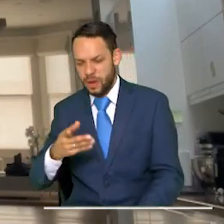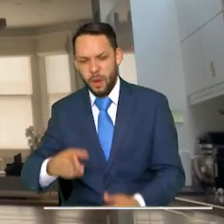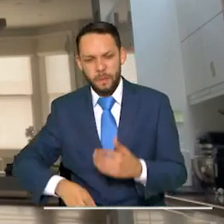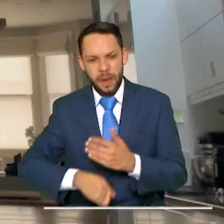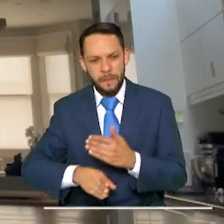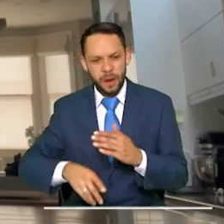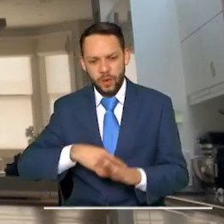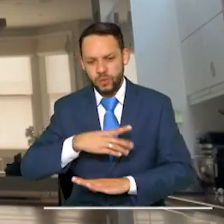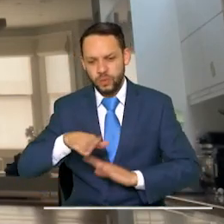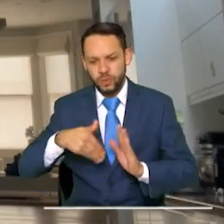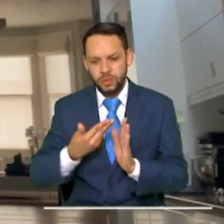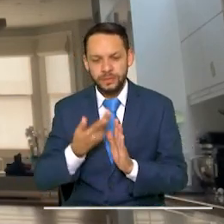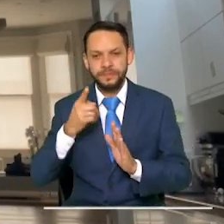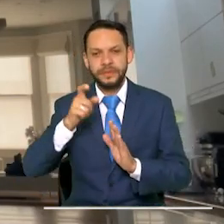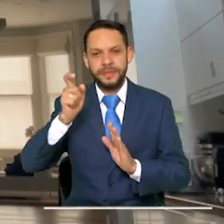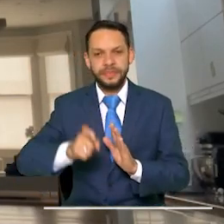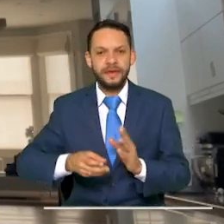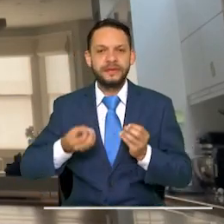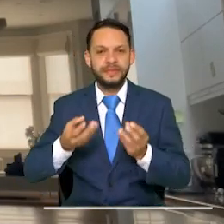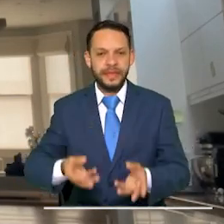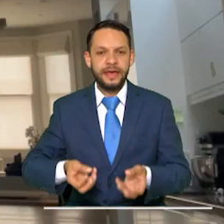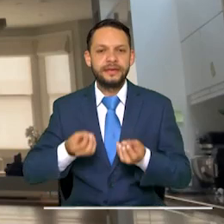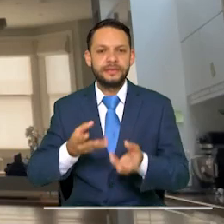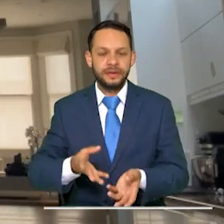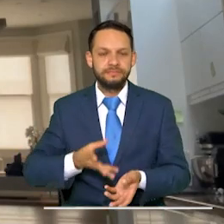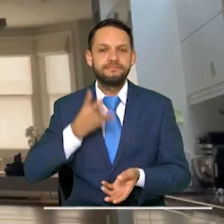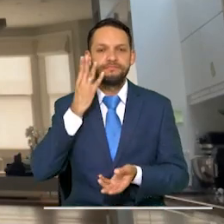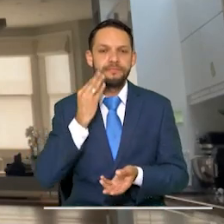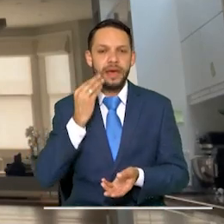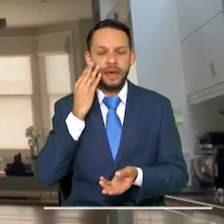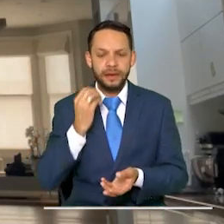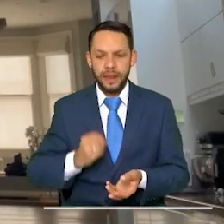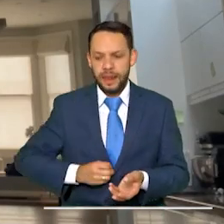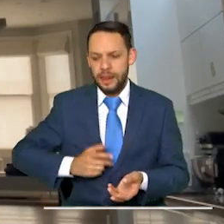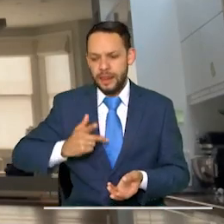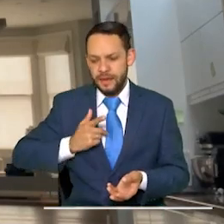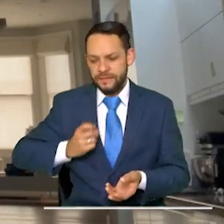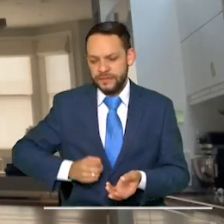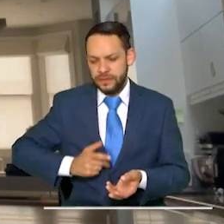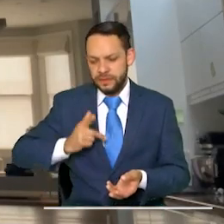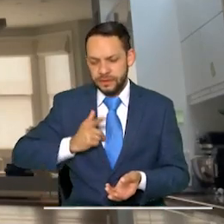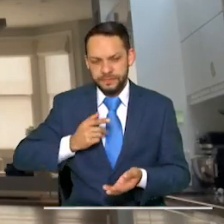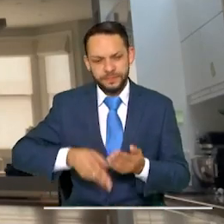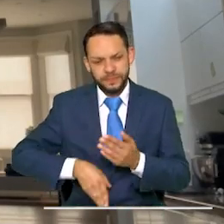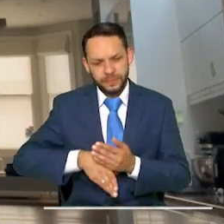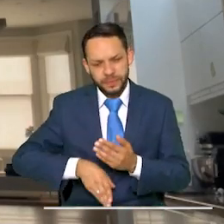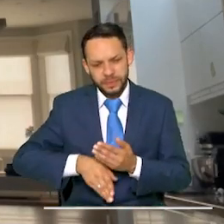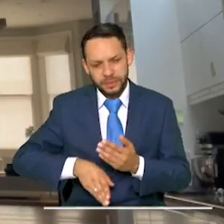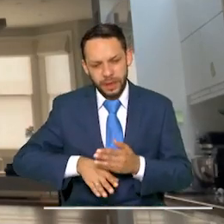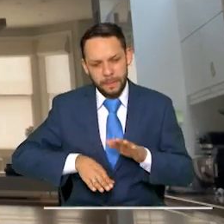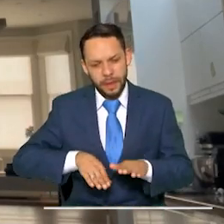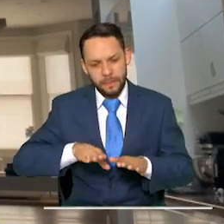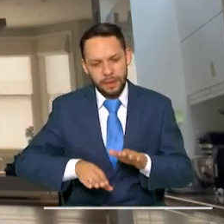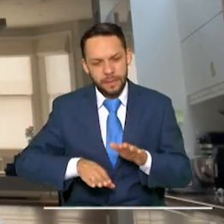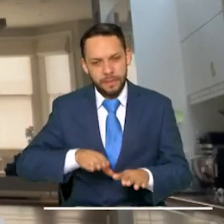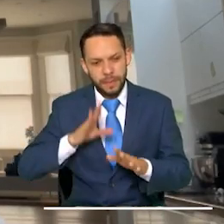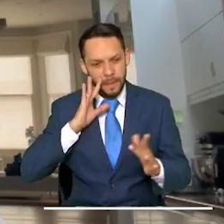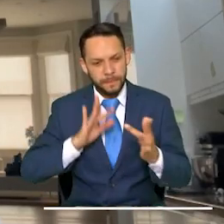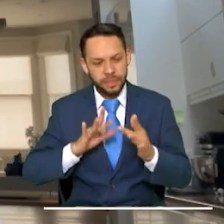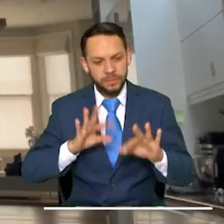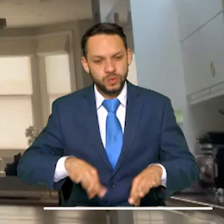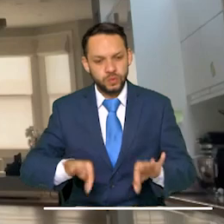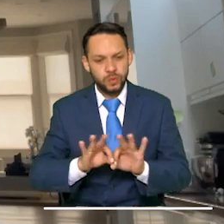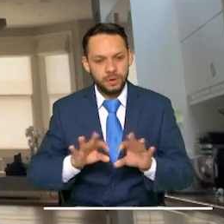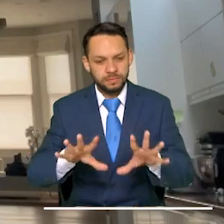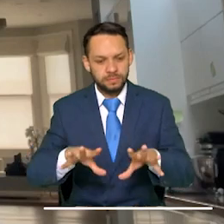hace parte de nuestra experiencia y es la pedagogía de la vida detrás de todo lo que tenemos que empezar a reconocer. ¿Qué me está